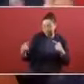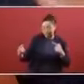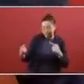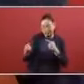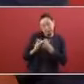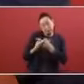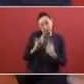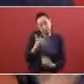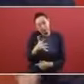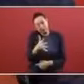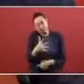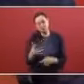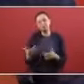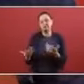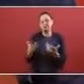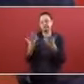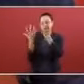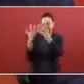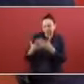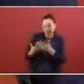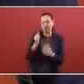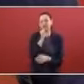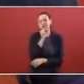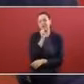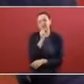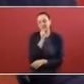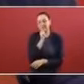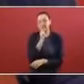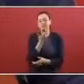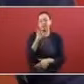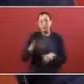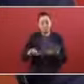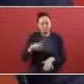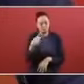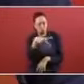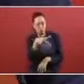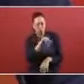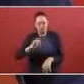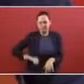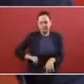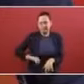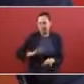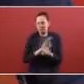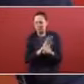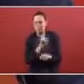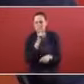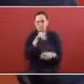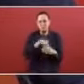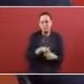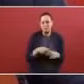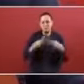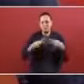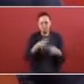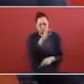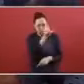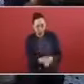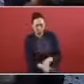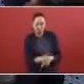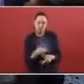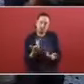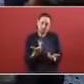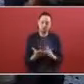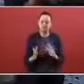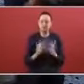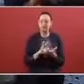absoluta del interés público, de los intereses muchas veces legítimos, pero muchas veces no legítimos particulares. Gracias. Dejo